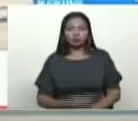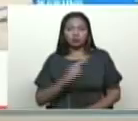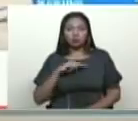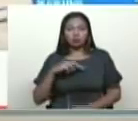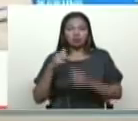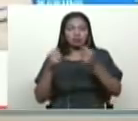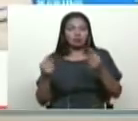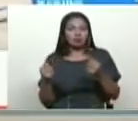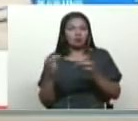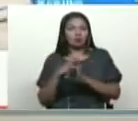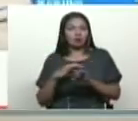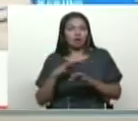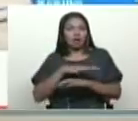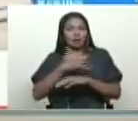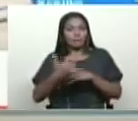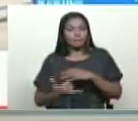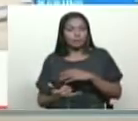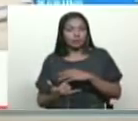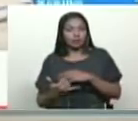detenido ningún plan,